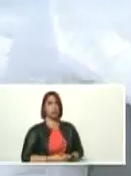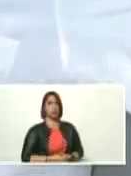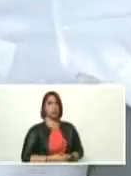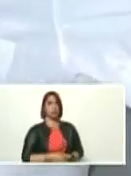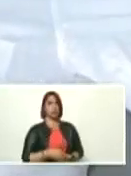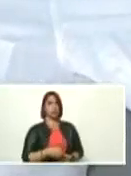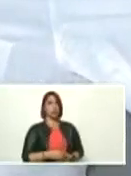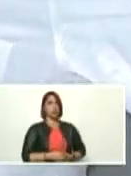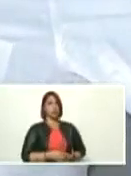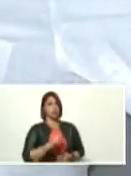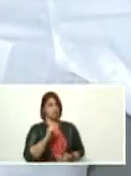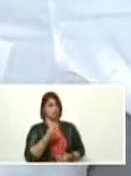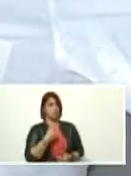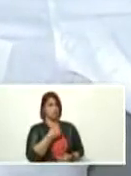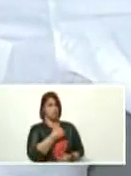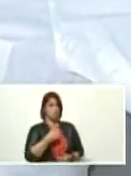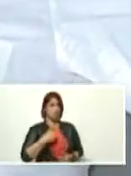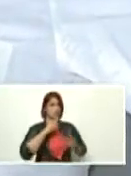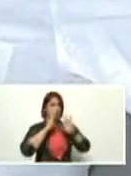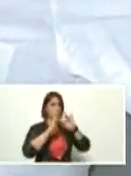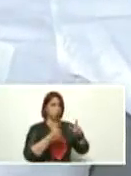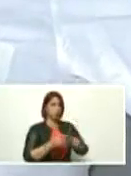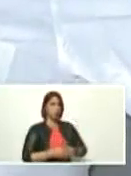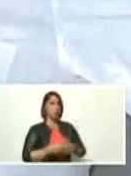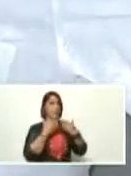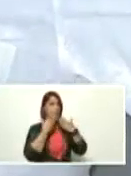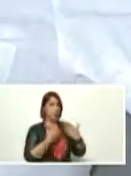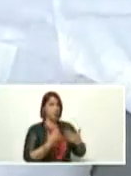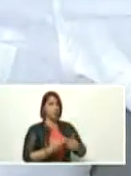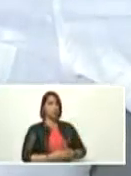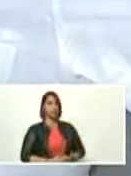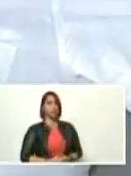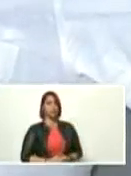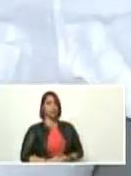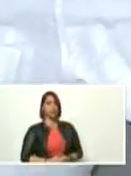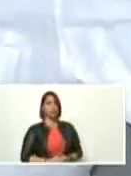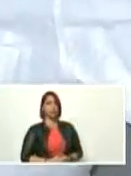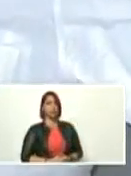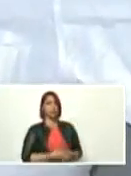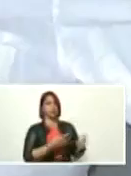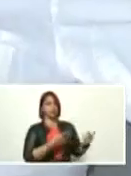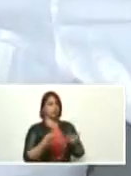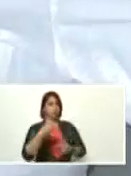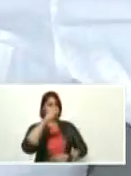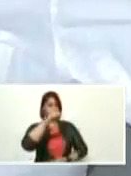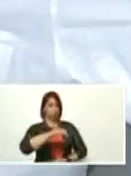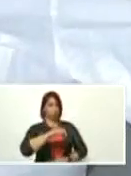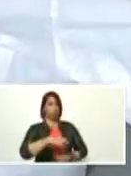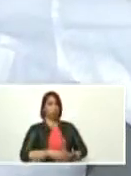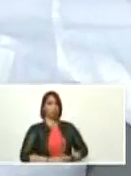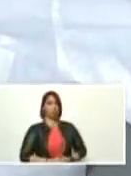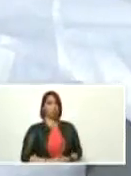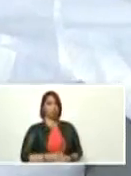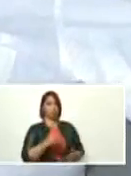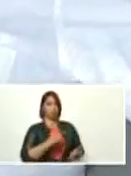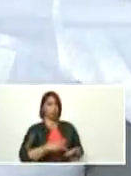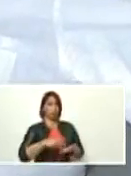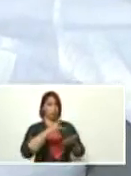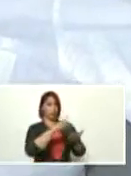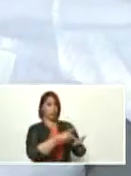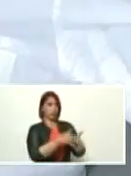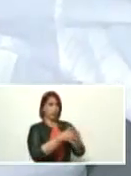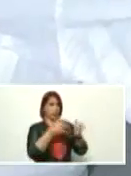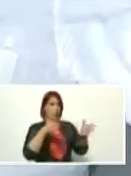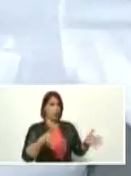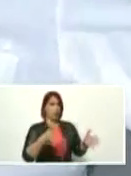Primero que nada, quería dar ese agradecimiento, agradecer por la invitación, haber participado en este